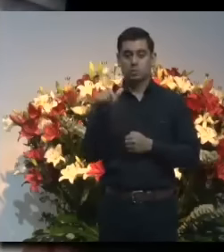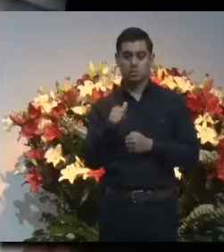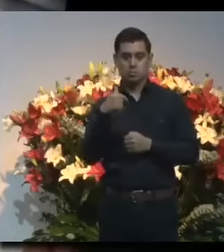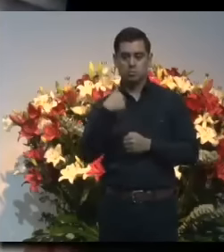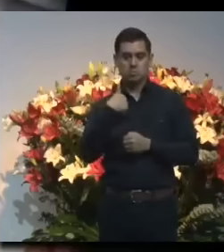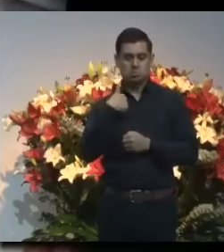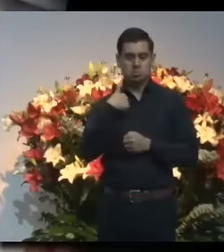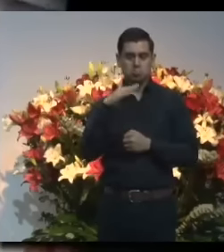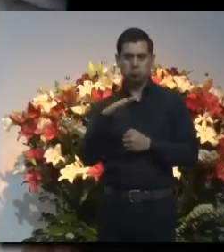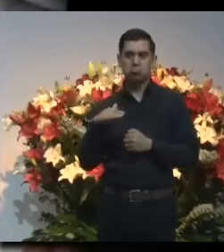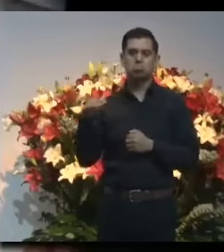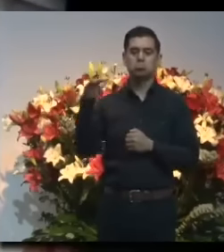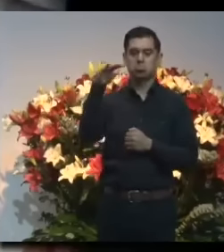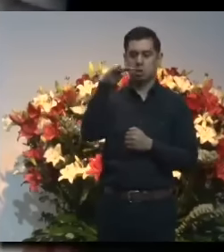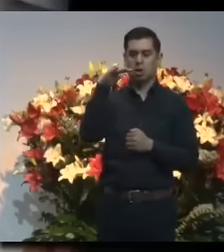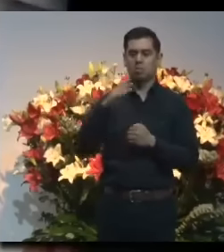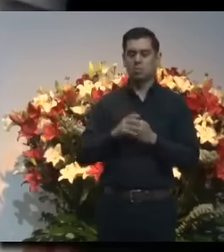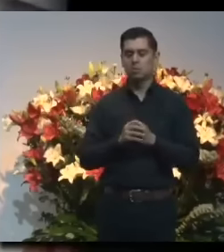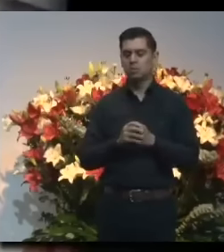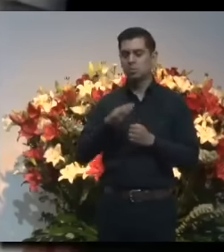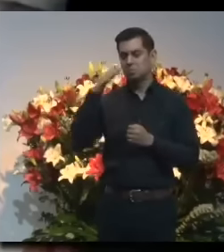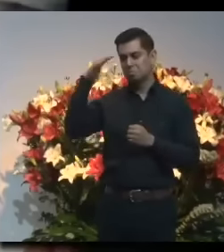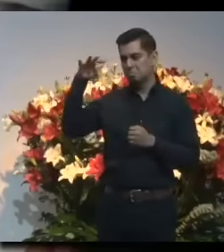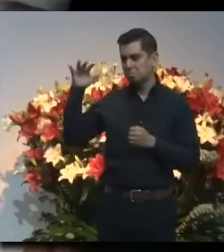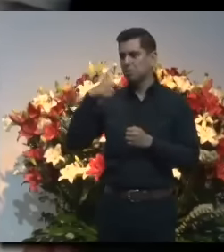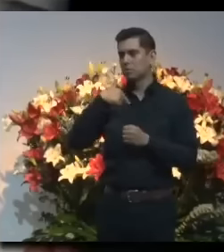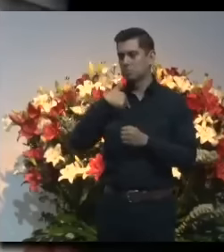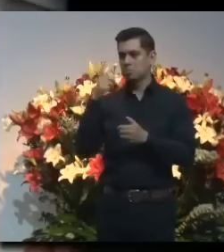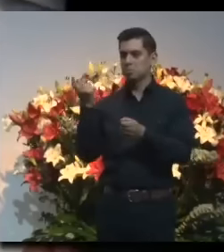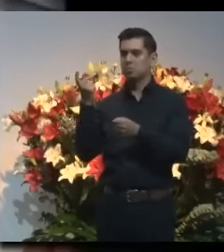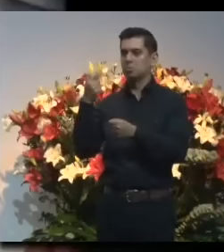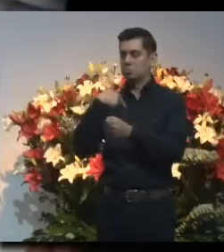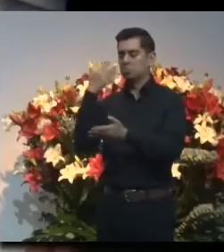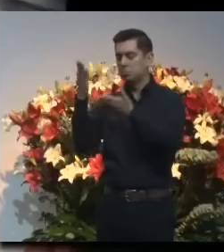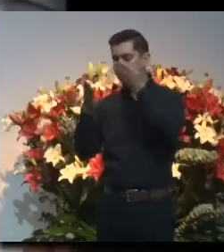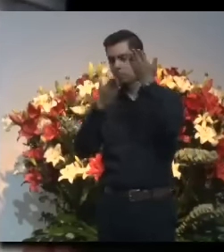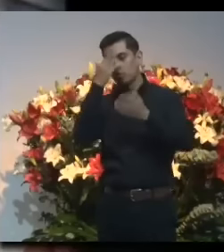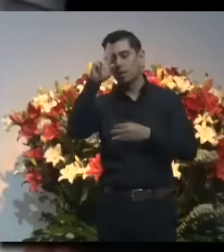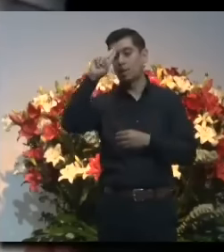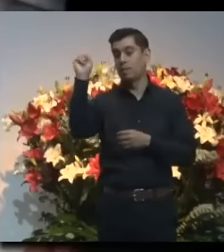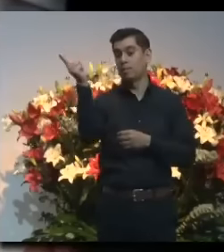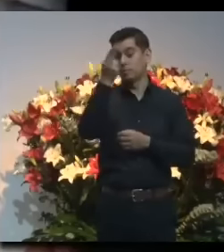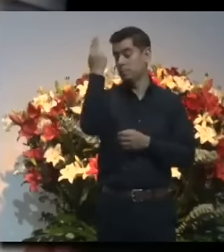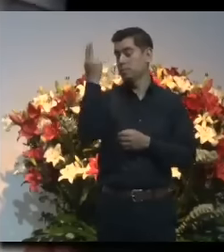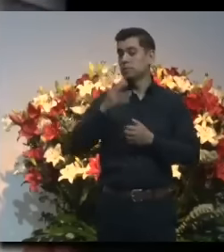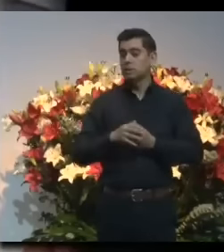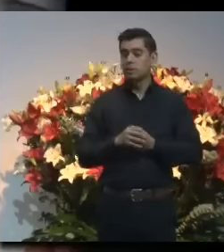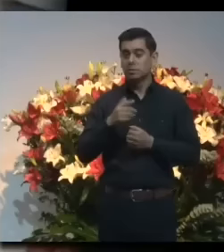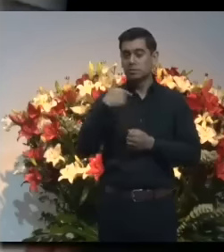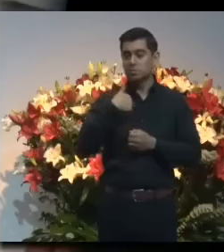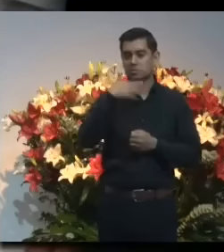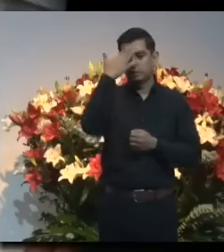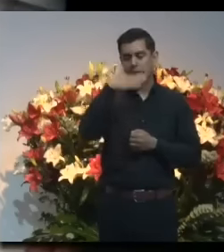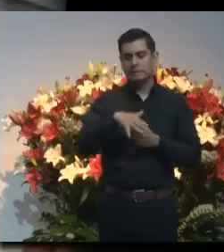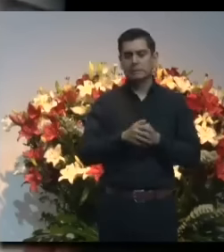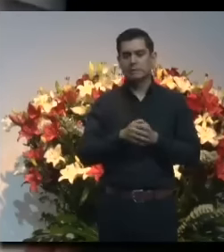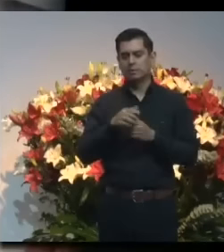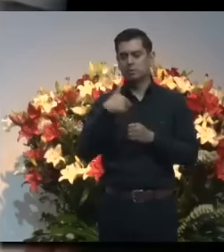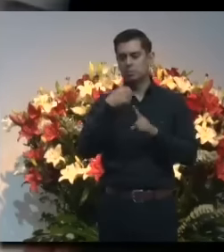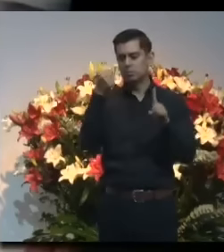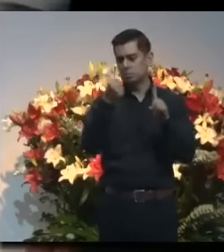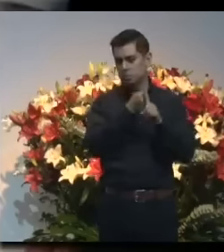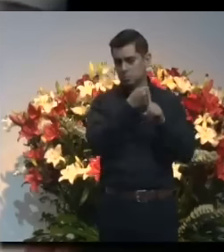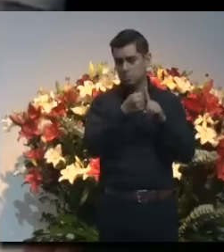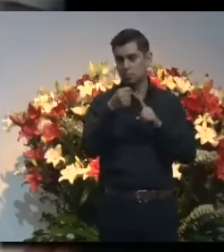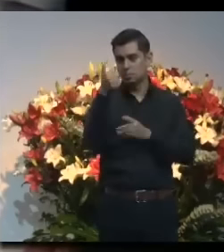empresaria, gracias a que pude ir a la universidad y que me queda claro lo que significa la violencia, yo viví violencia